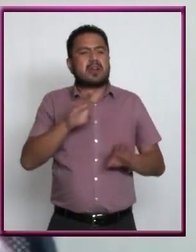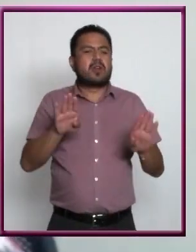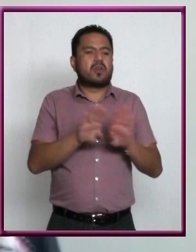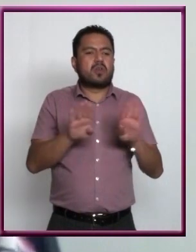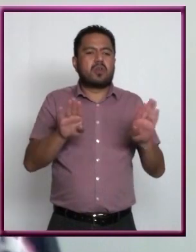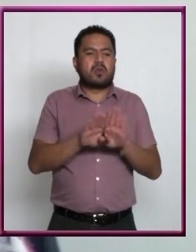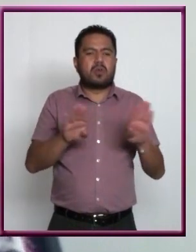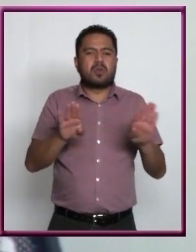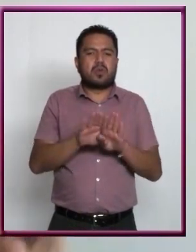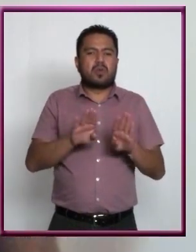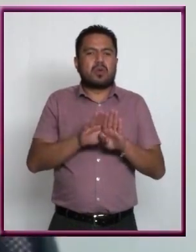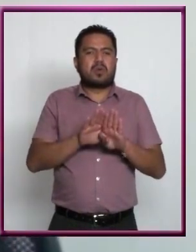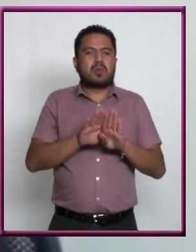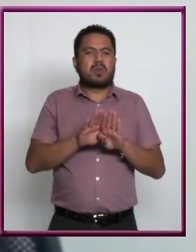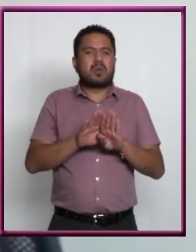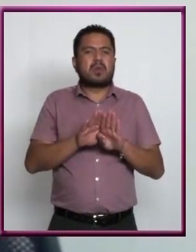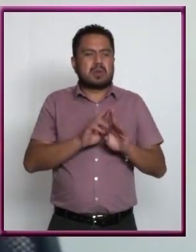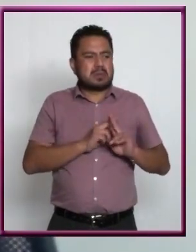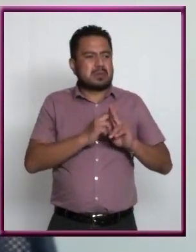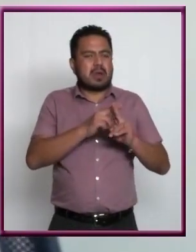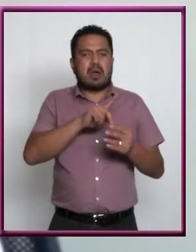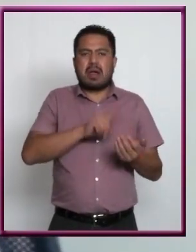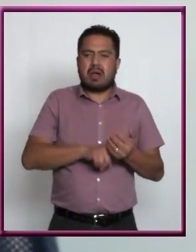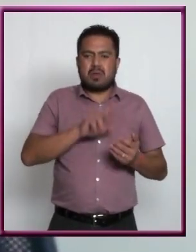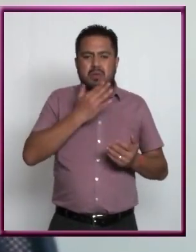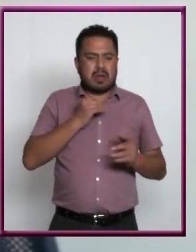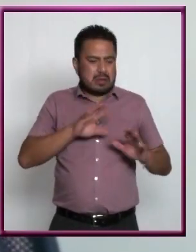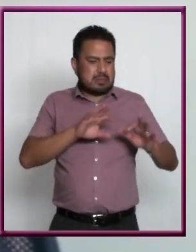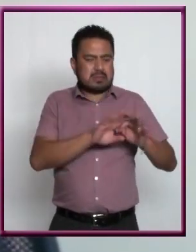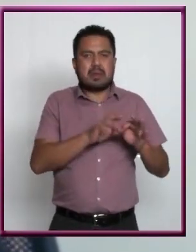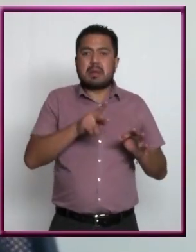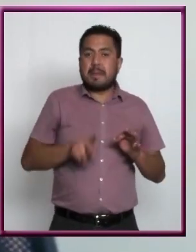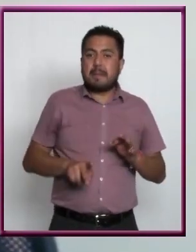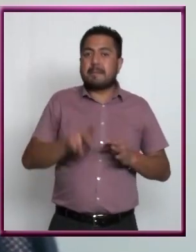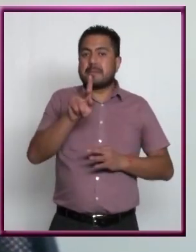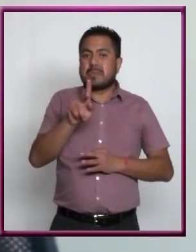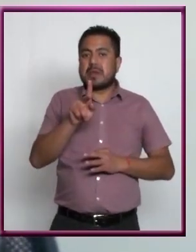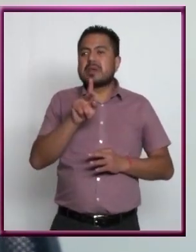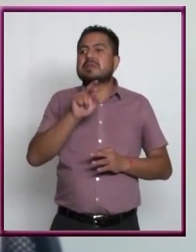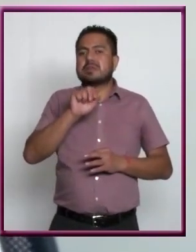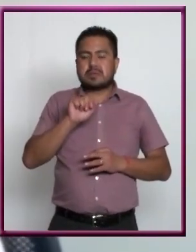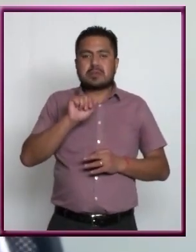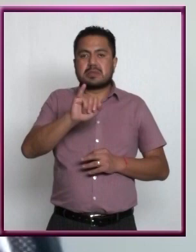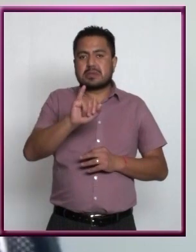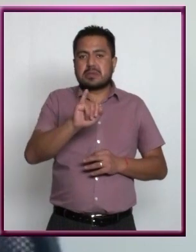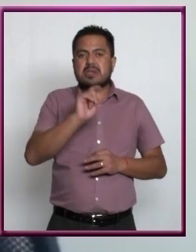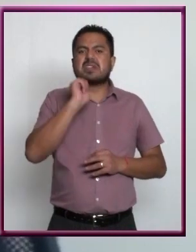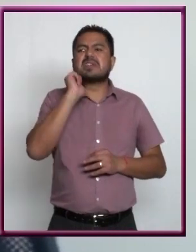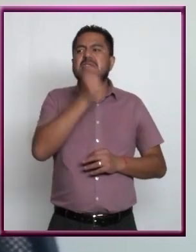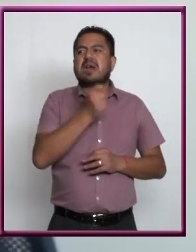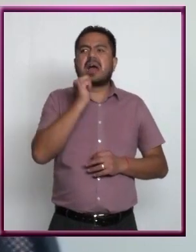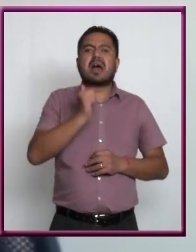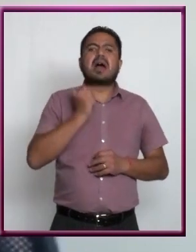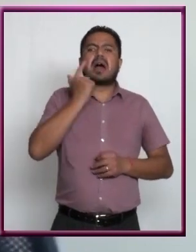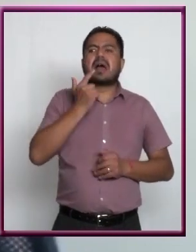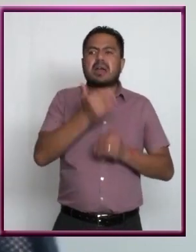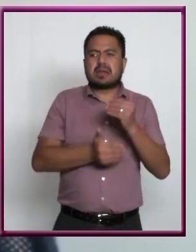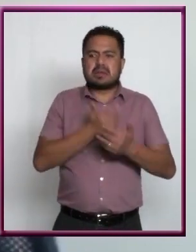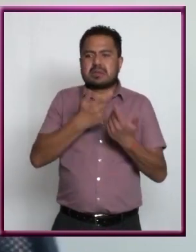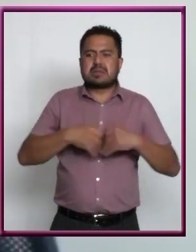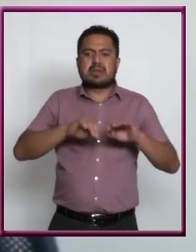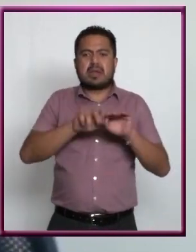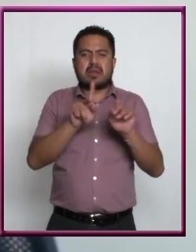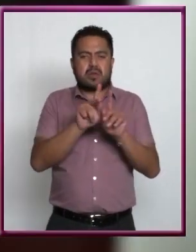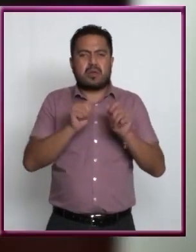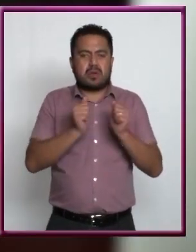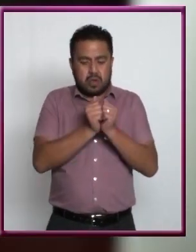una especie como de parteaguas, que no es parteaguas, pero que sí significa un momento clave